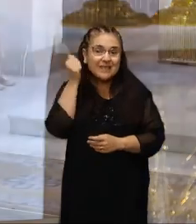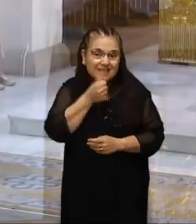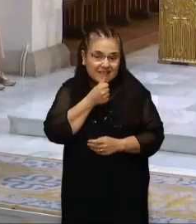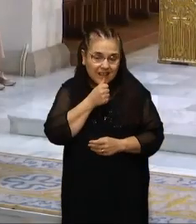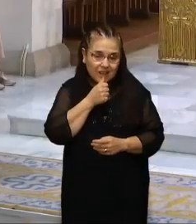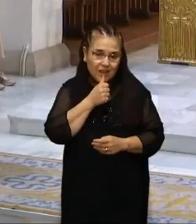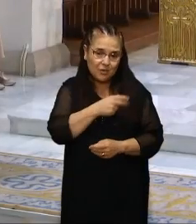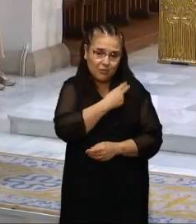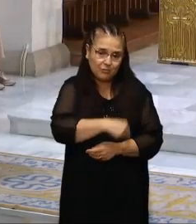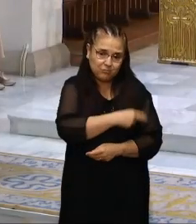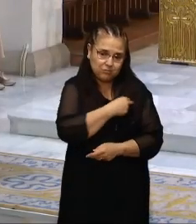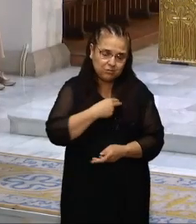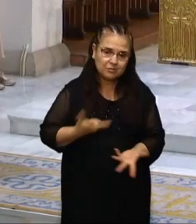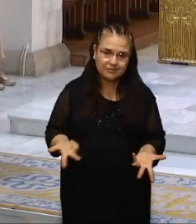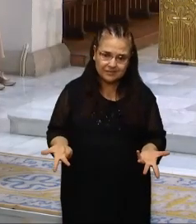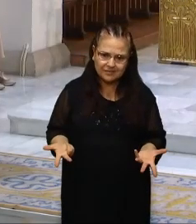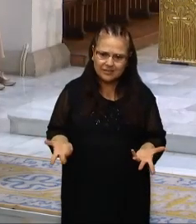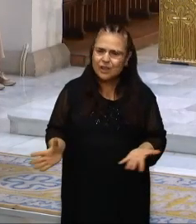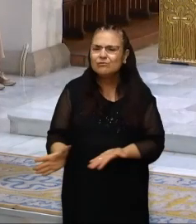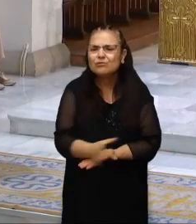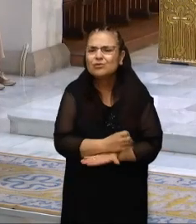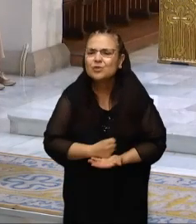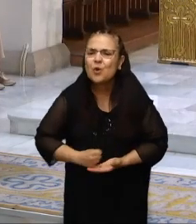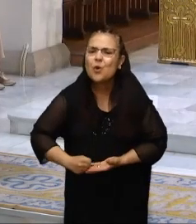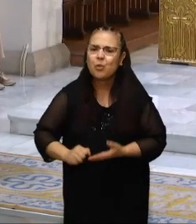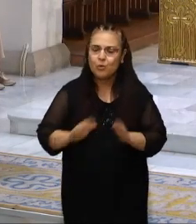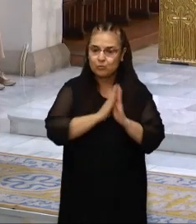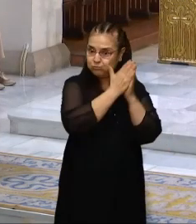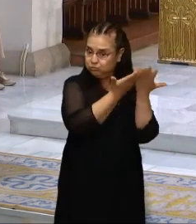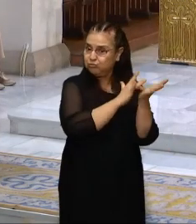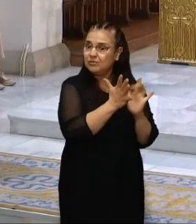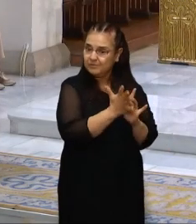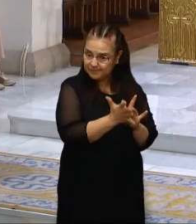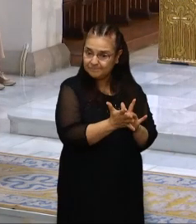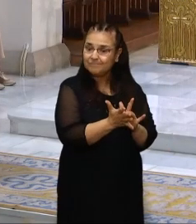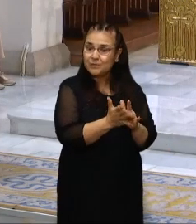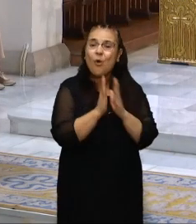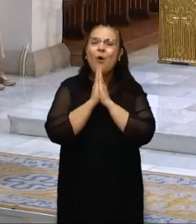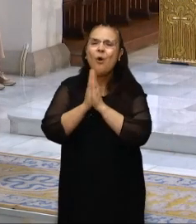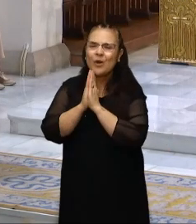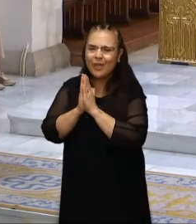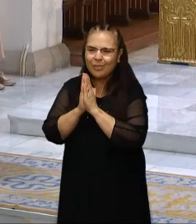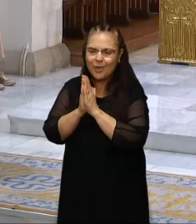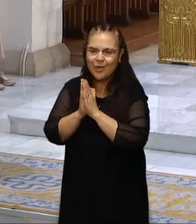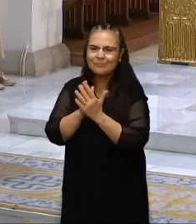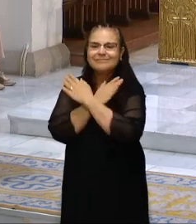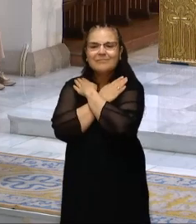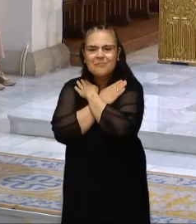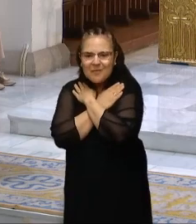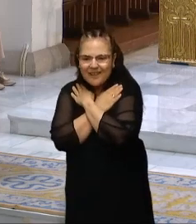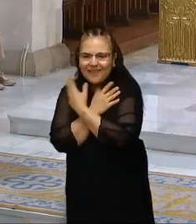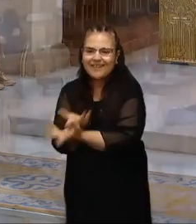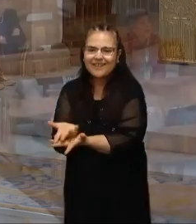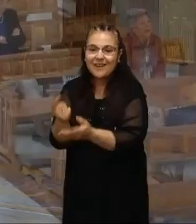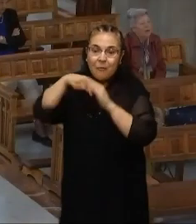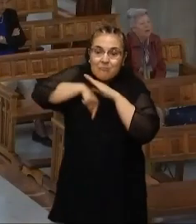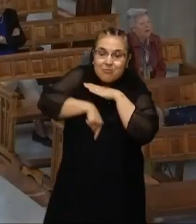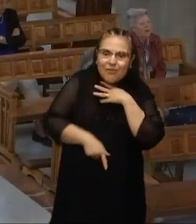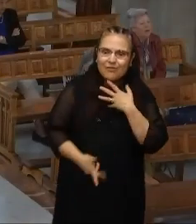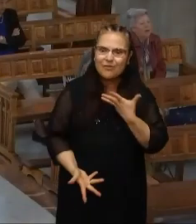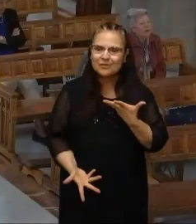cristiano, del compendio de todo el Evangelio. Una oración mariana con la inmensa